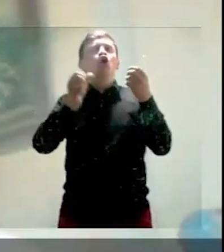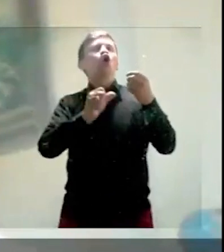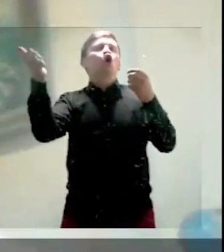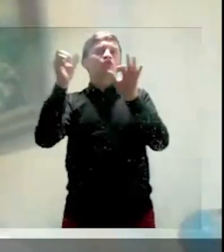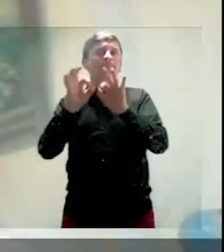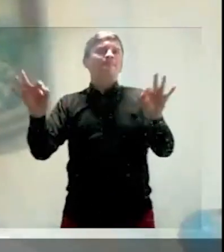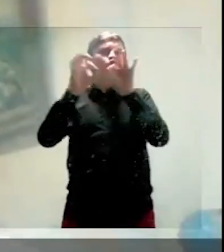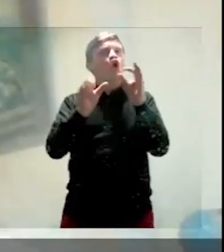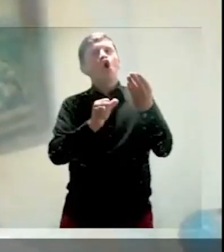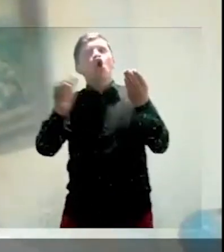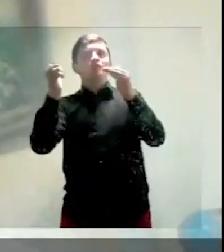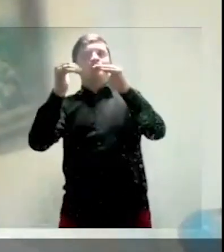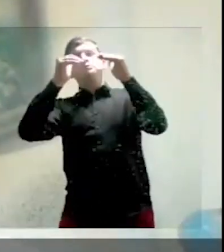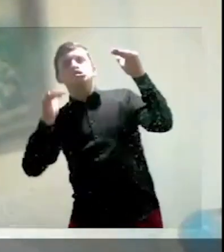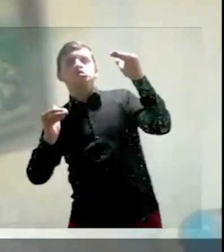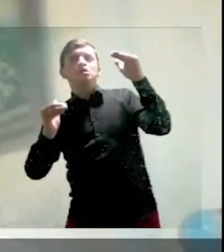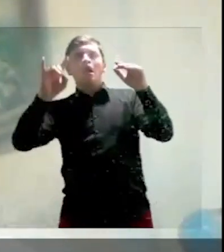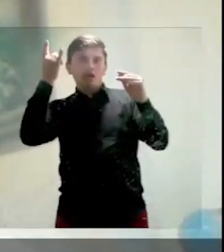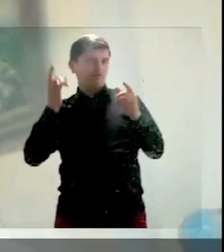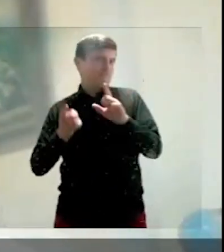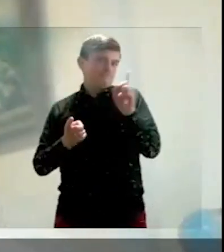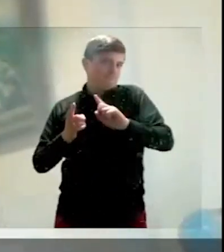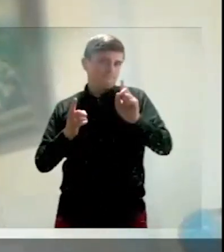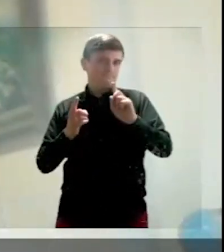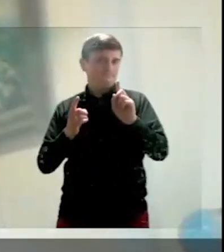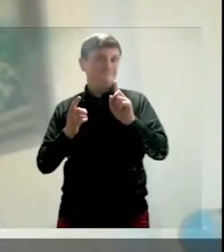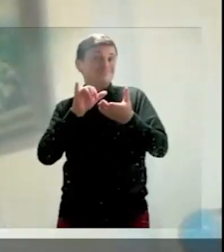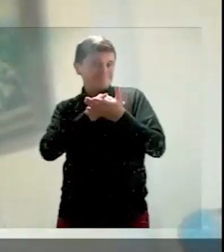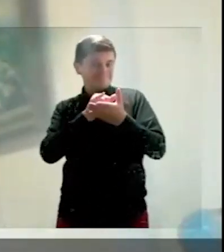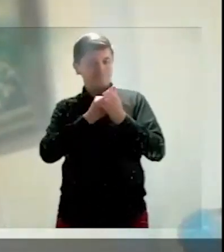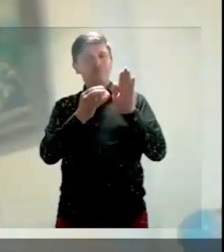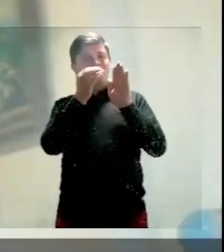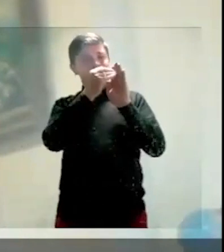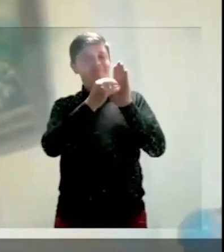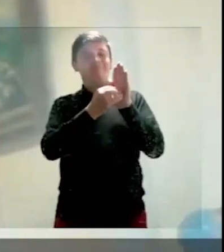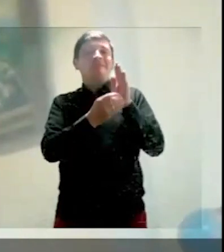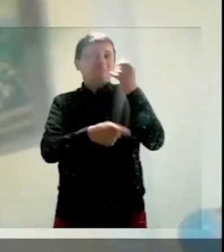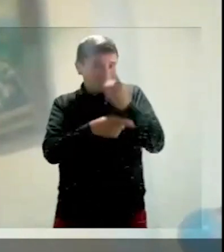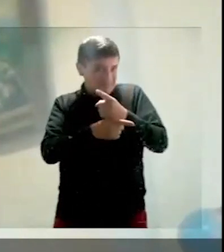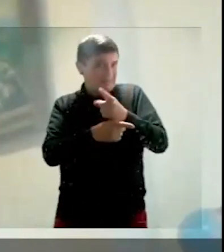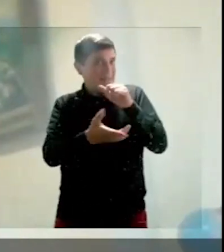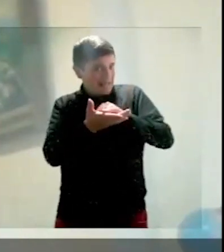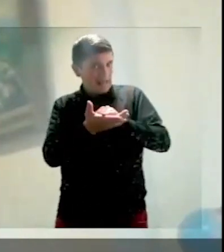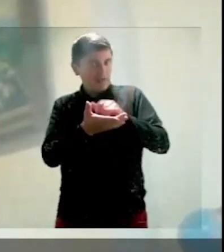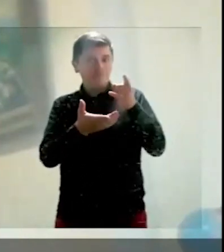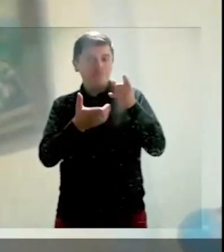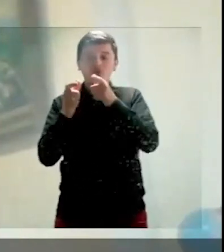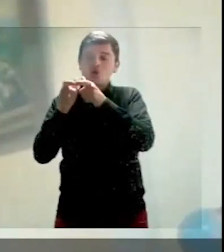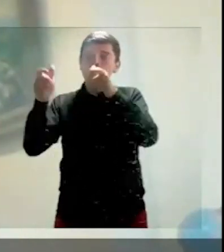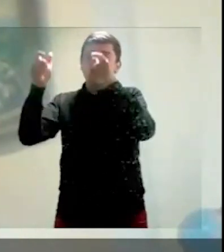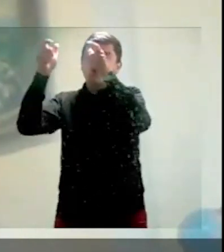importancia. Tienen la misma garantía precisamente por eso. La Corte se demora,